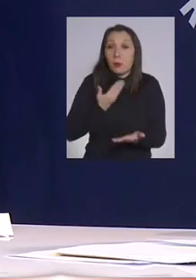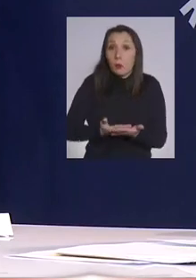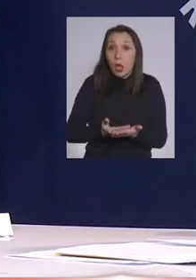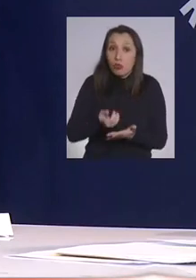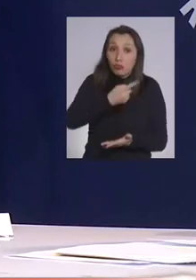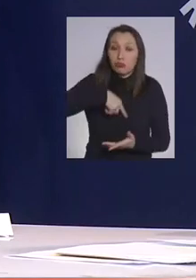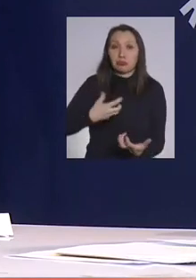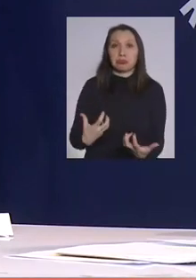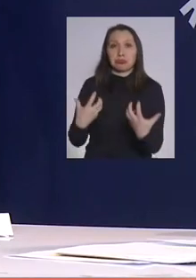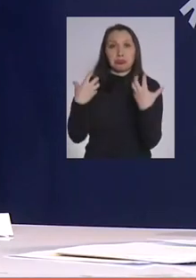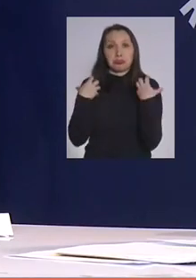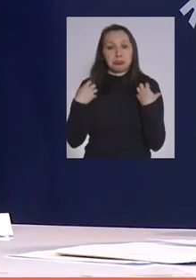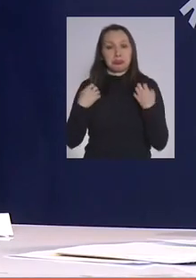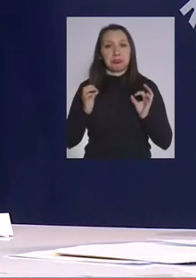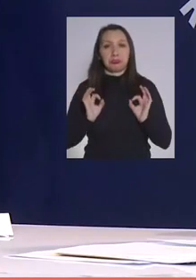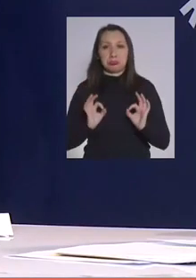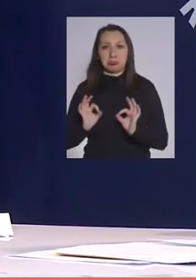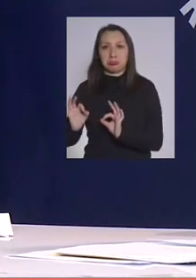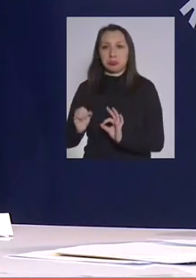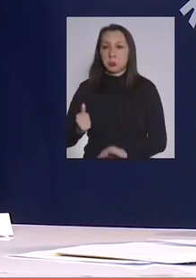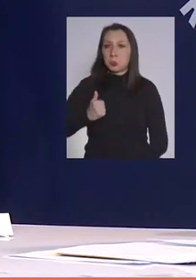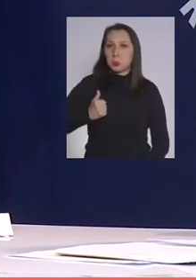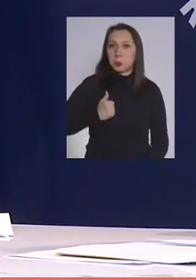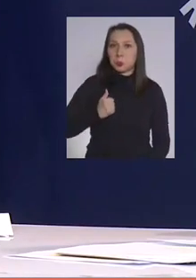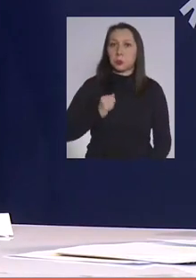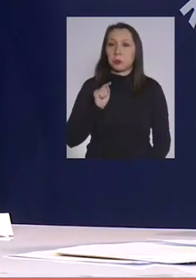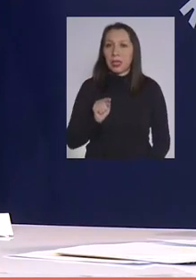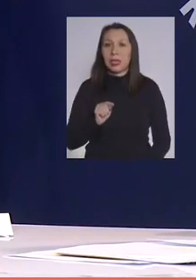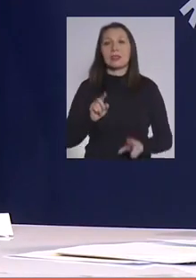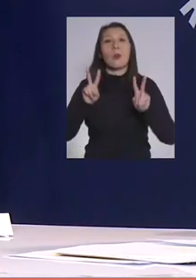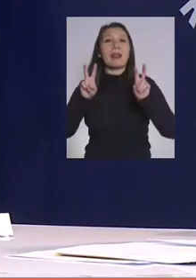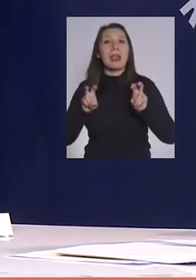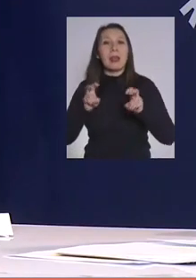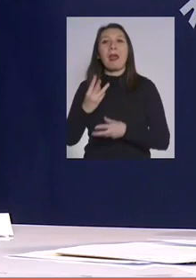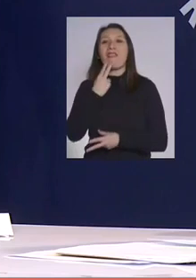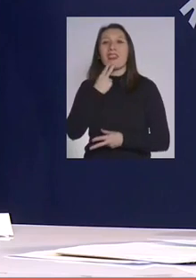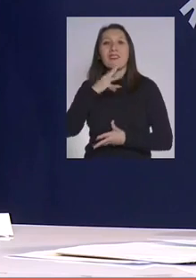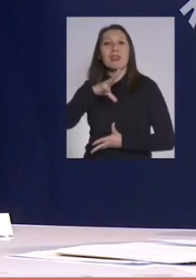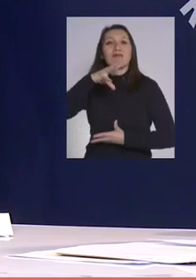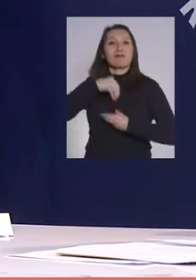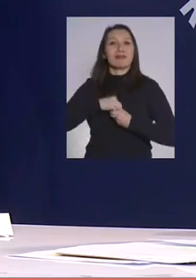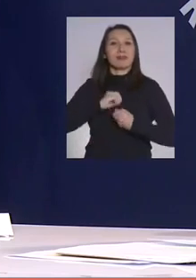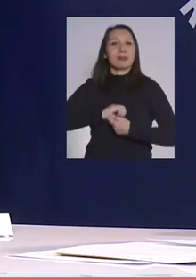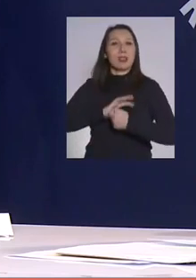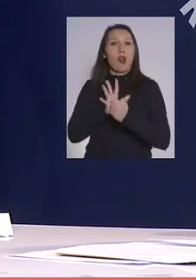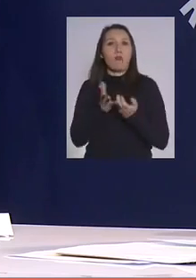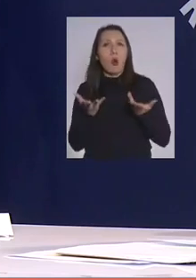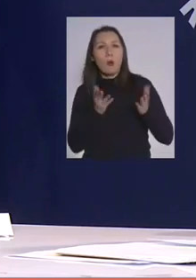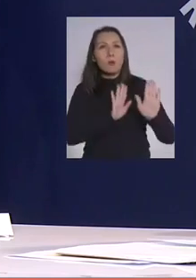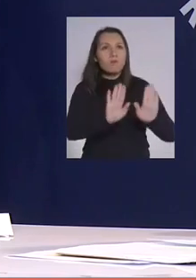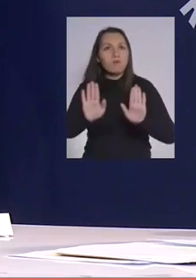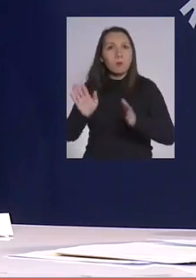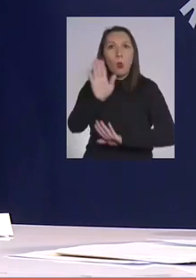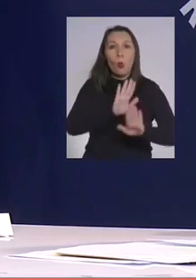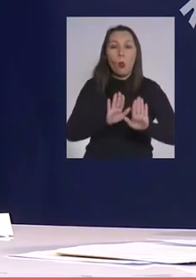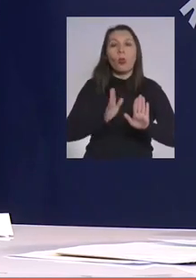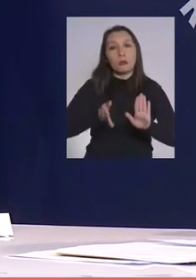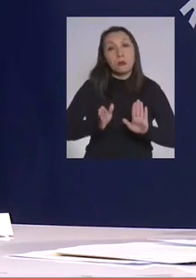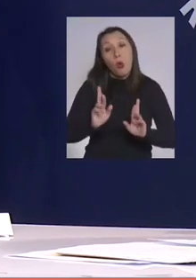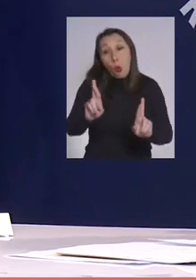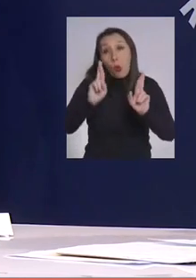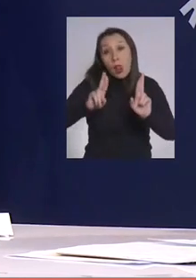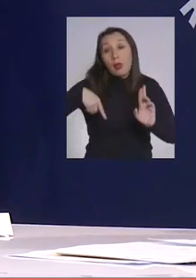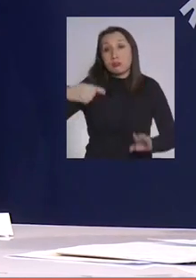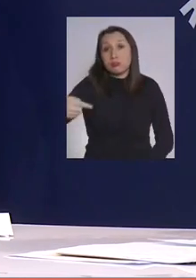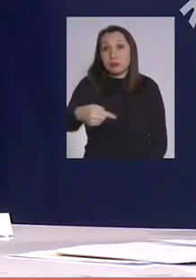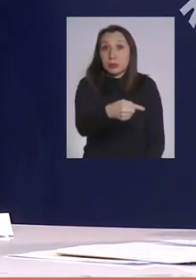que nos comportemos de una manera adecuada en este modo cobit vamos a poder seguir conteniendo y ojalá en las próximas